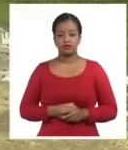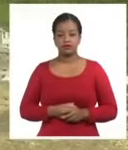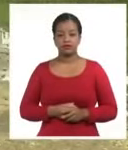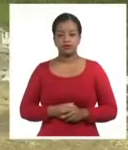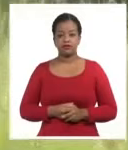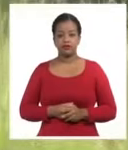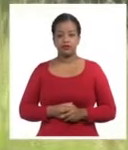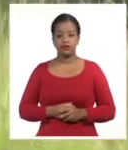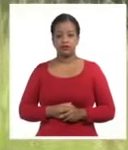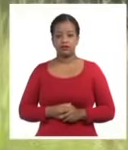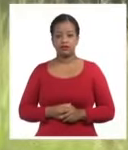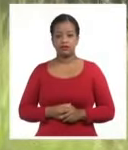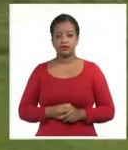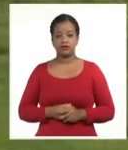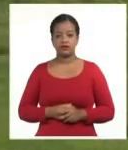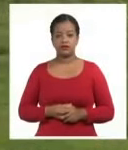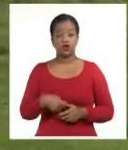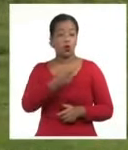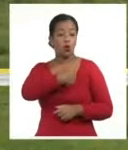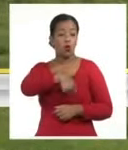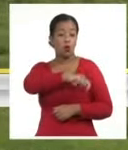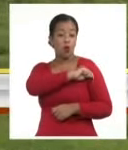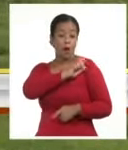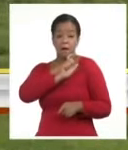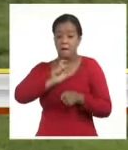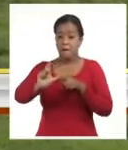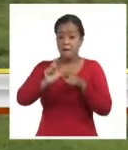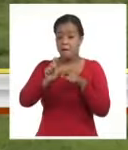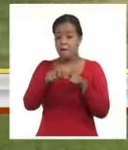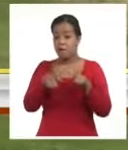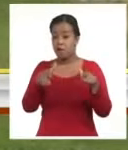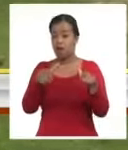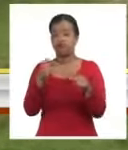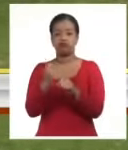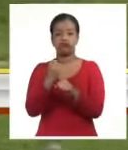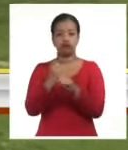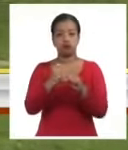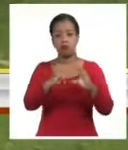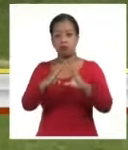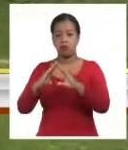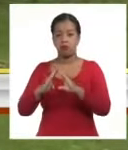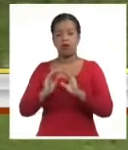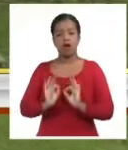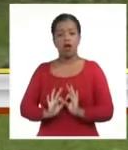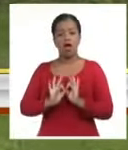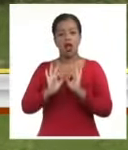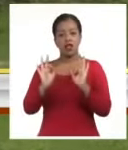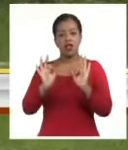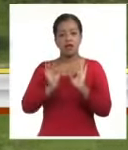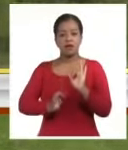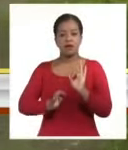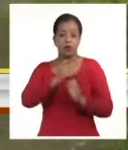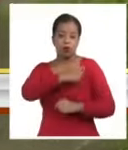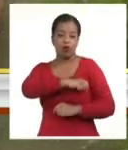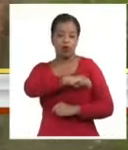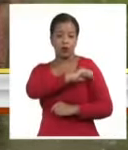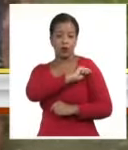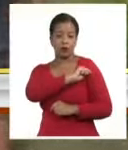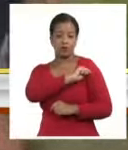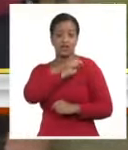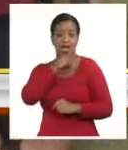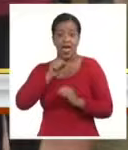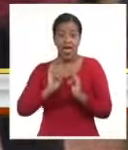En este poblado rural, mayoritariamente ganadero, el trabajo comunitario integrado eleva la calidad de vida de los lugareños. Así lo